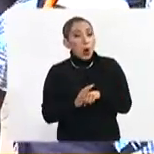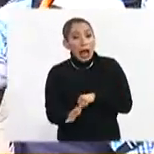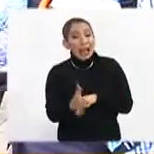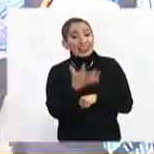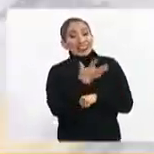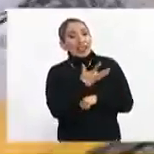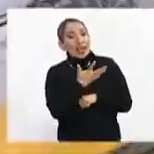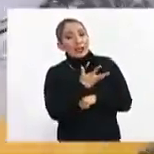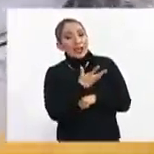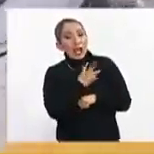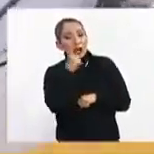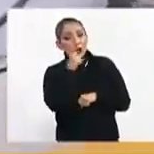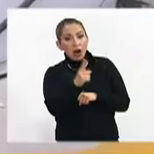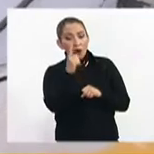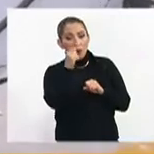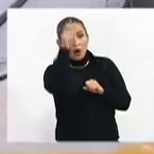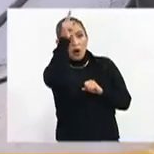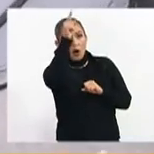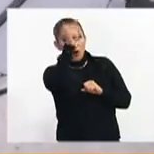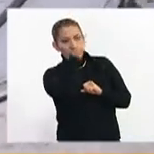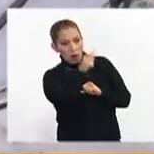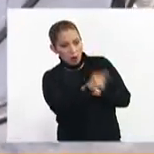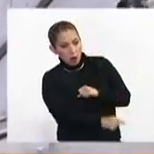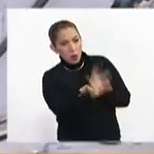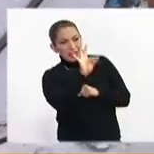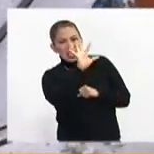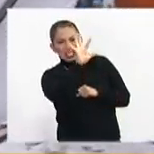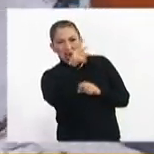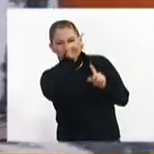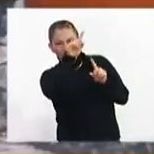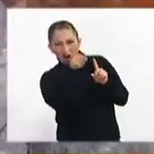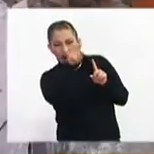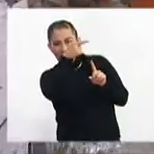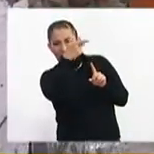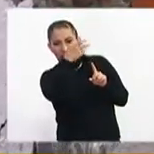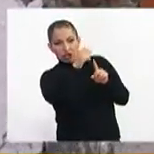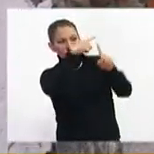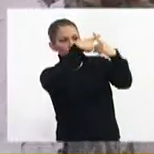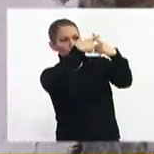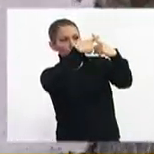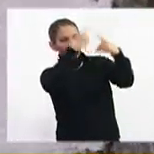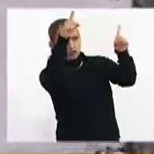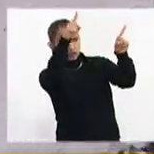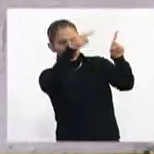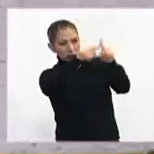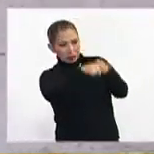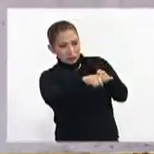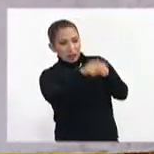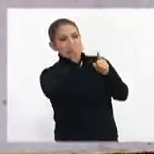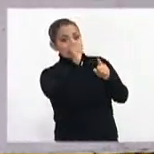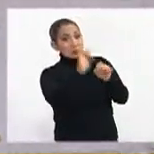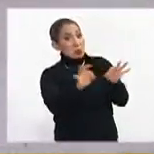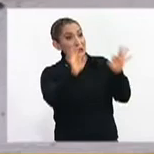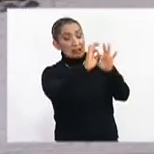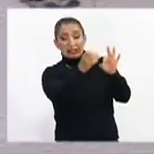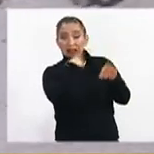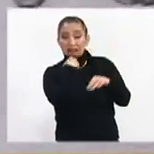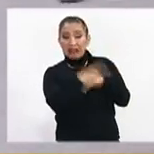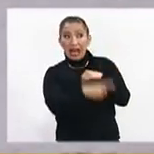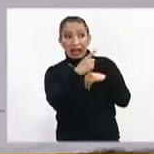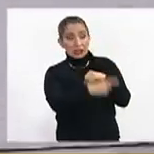las que tienen una inclinación a 45 grados o que se aparecen en cruz. Eso es que la estructura ya falló aportante y ya